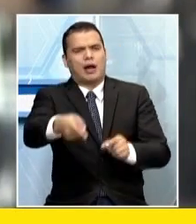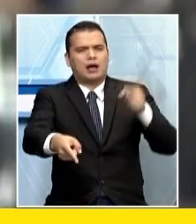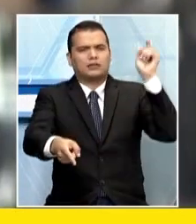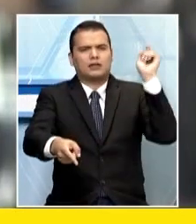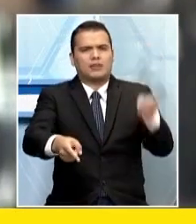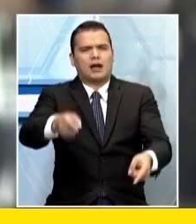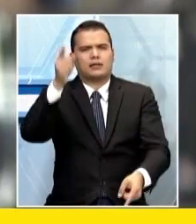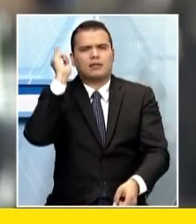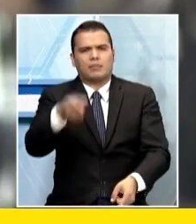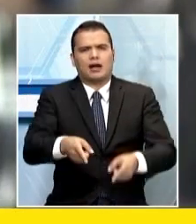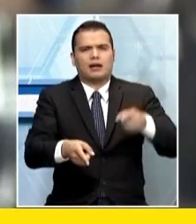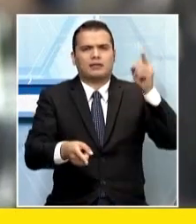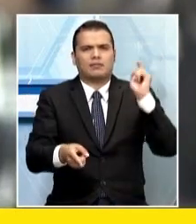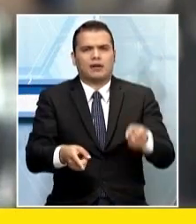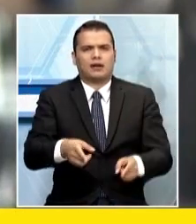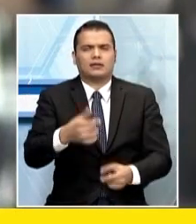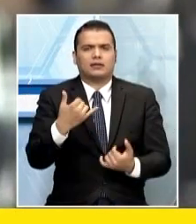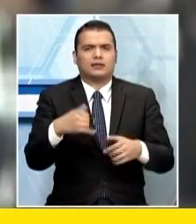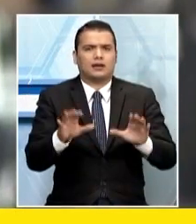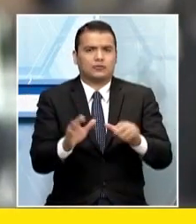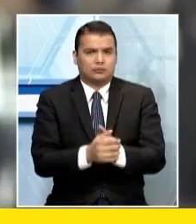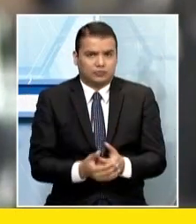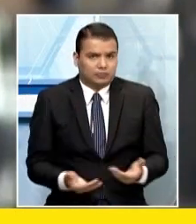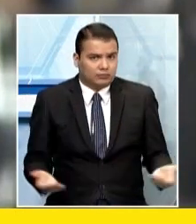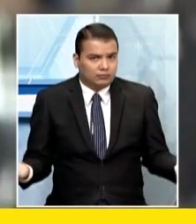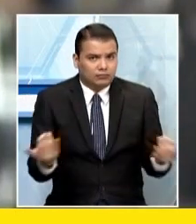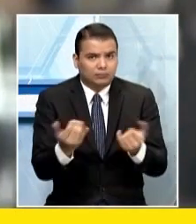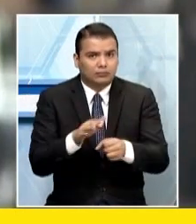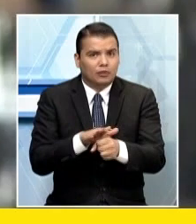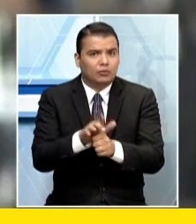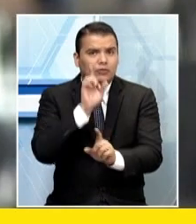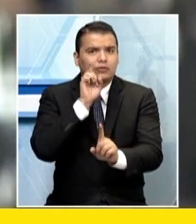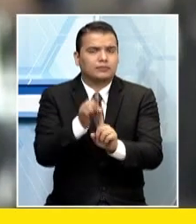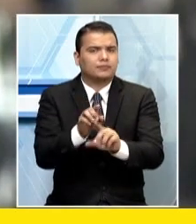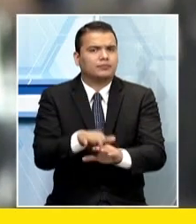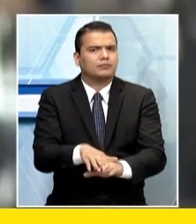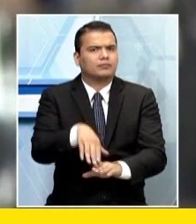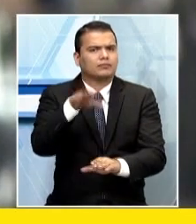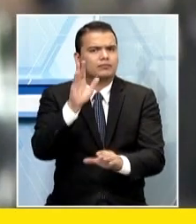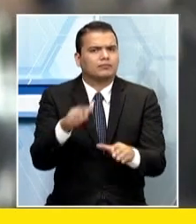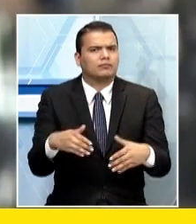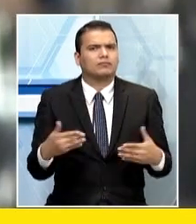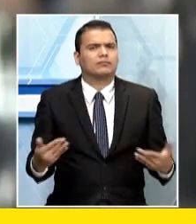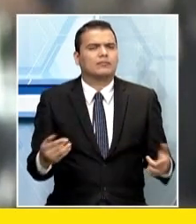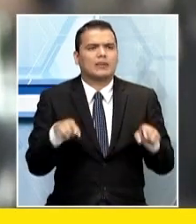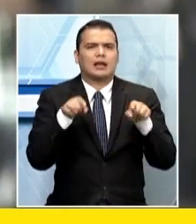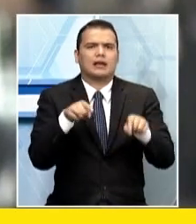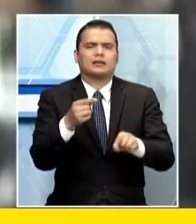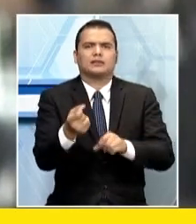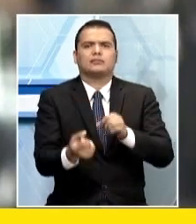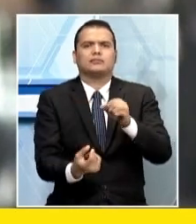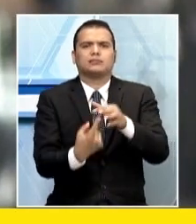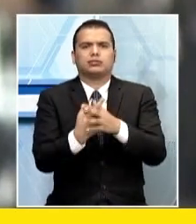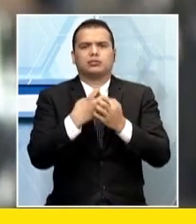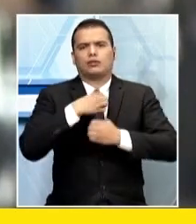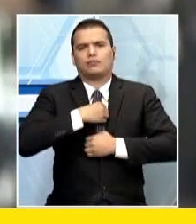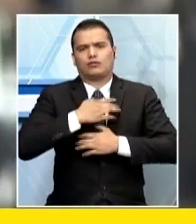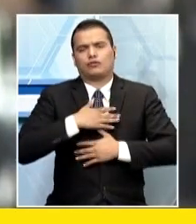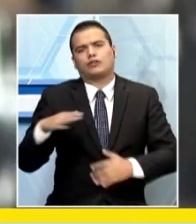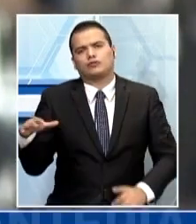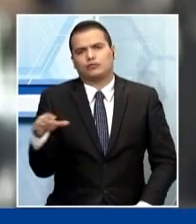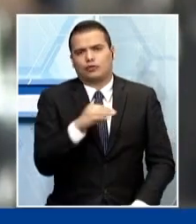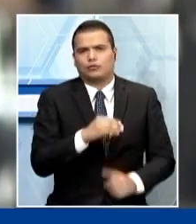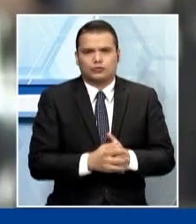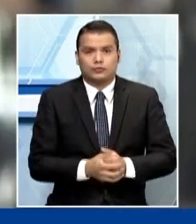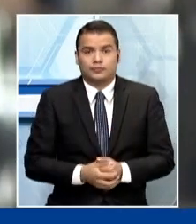acciones. Porque yo pienso que Buenaventura lo que necesita es convertirse en un banco que genere oportunidades para las poblaciones